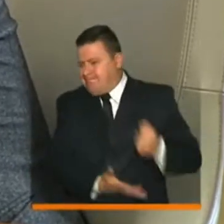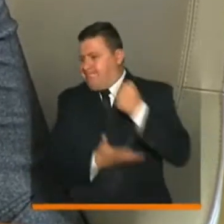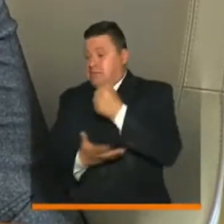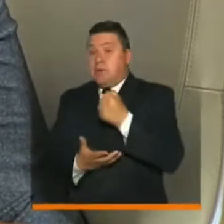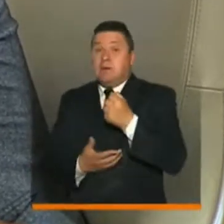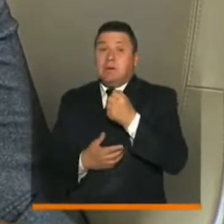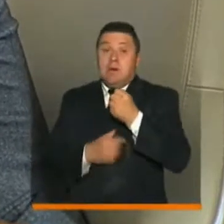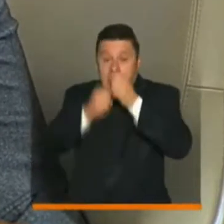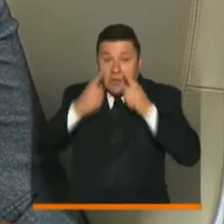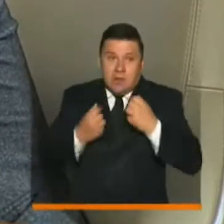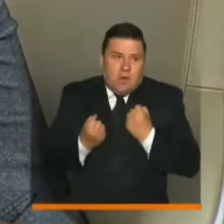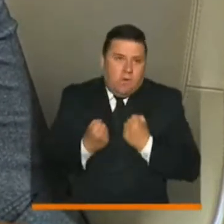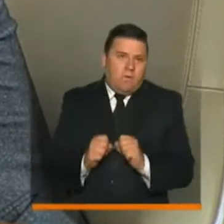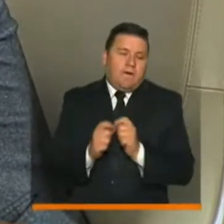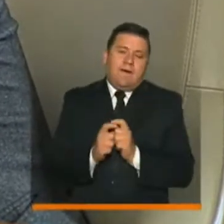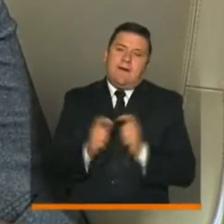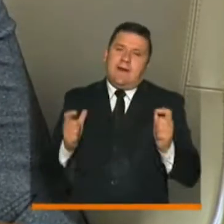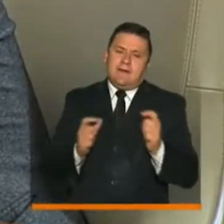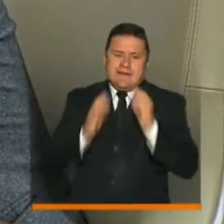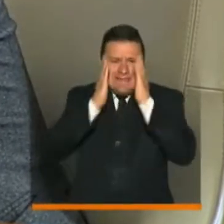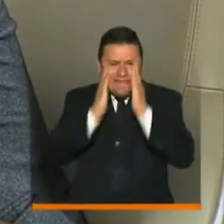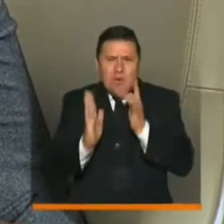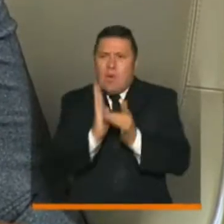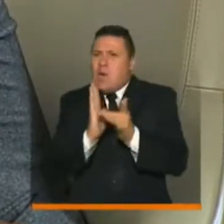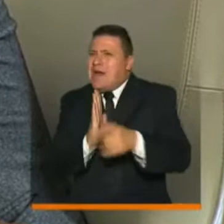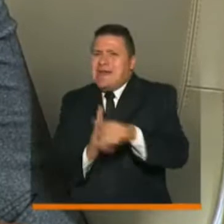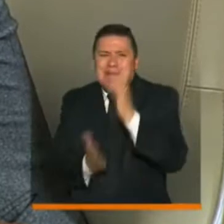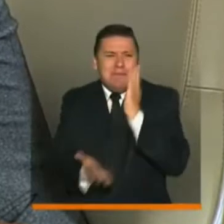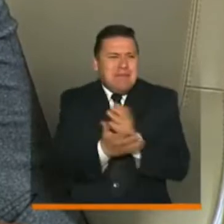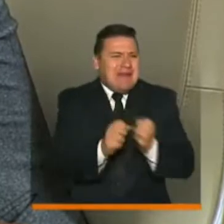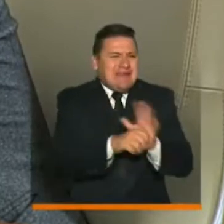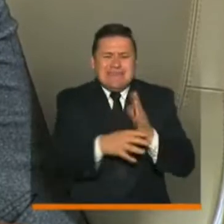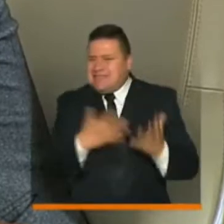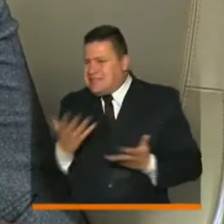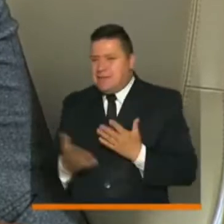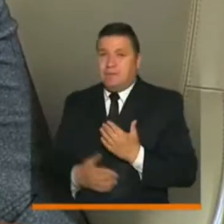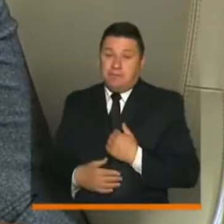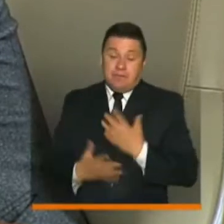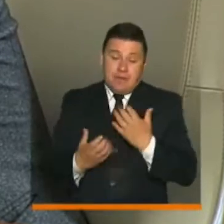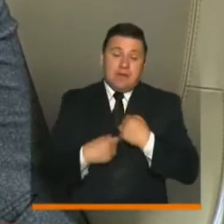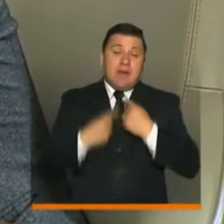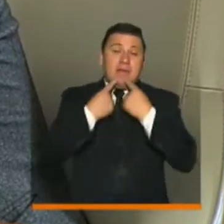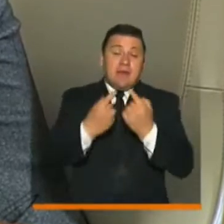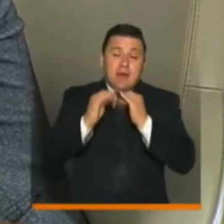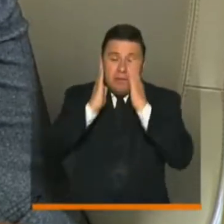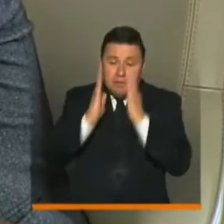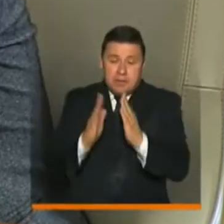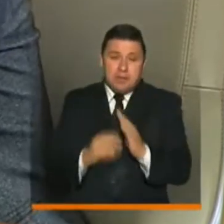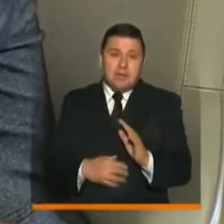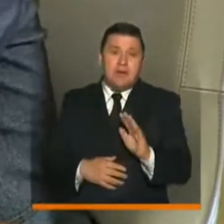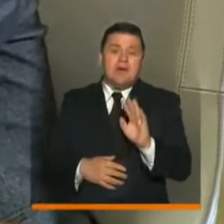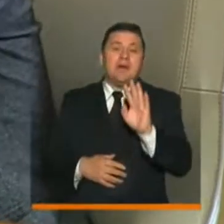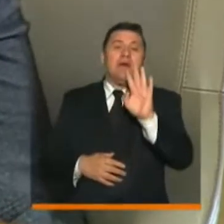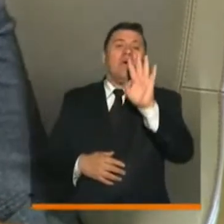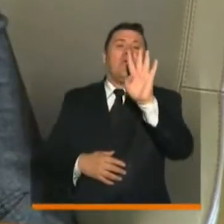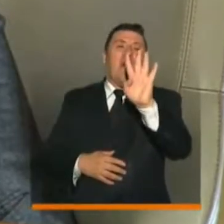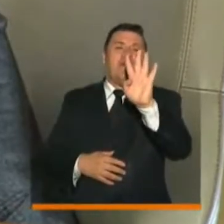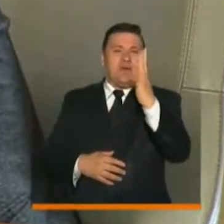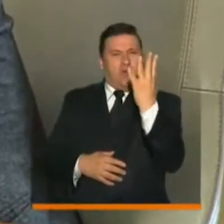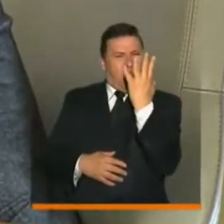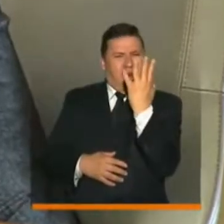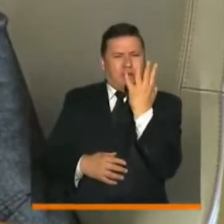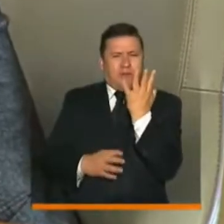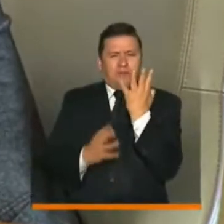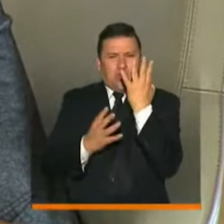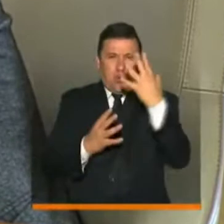esfuerzo muy, muy grande por atender la emergencia. Yo quiero decir que nosotros hemos atendido cuatro segmentos de la emergencia,